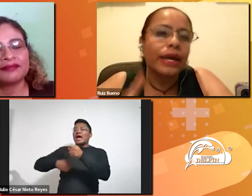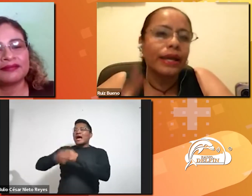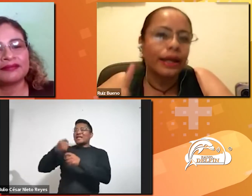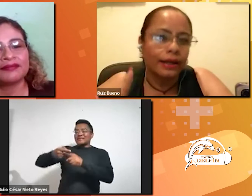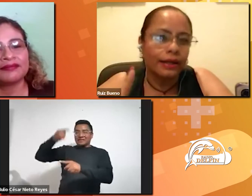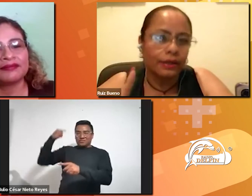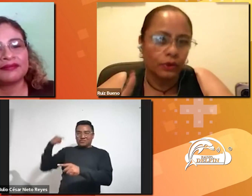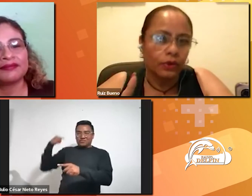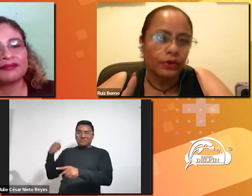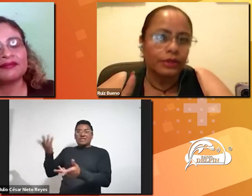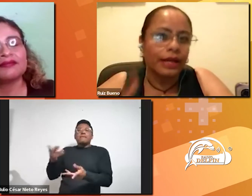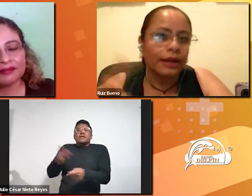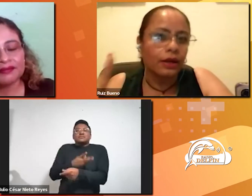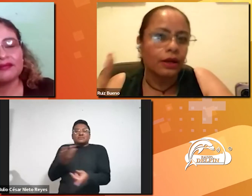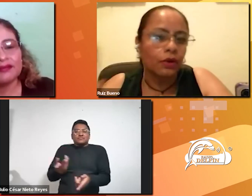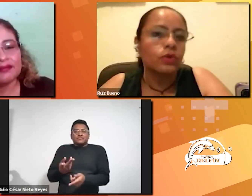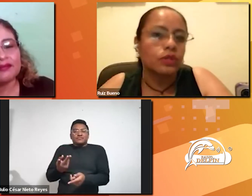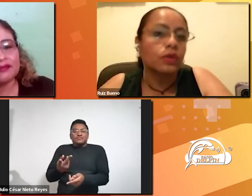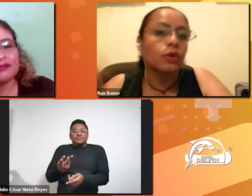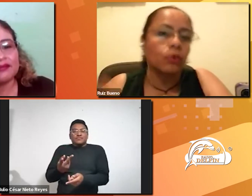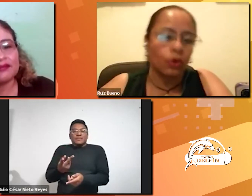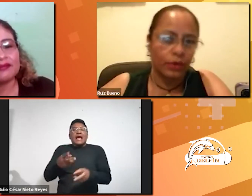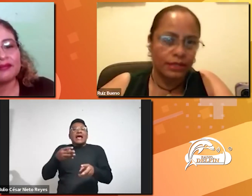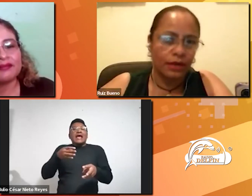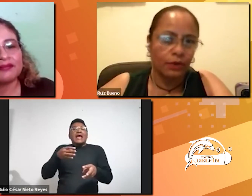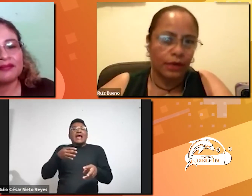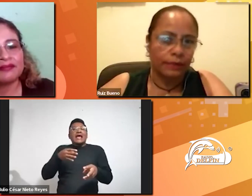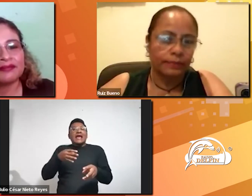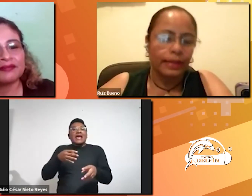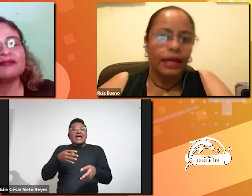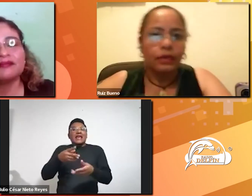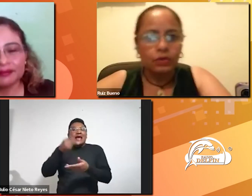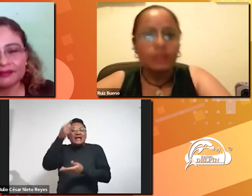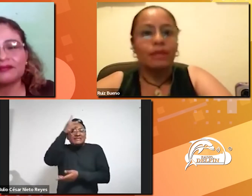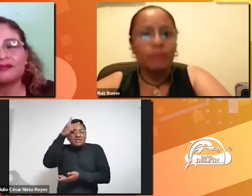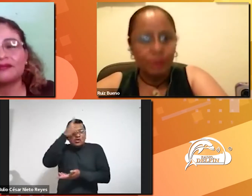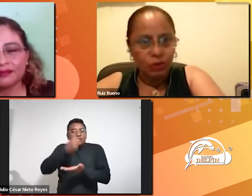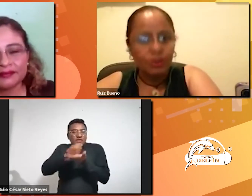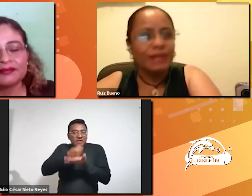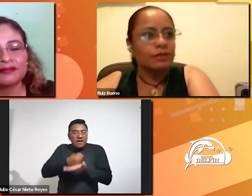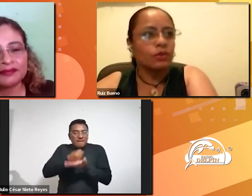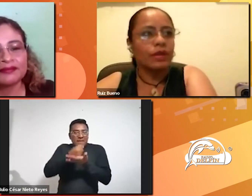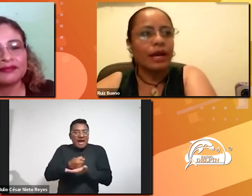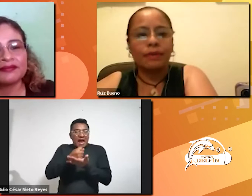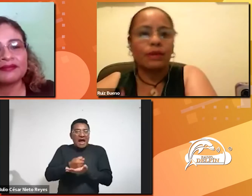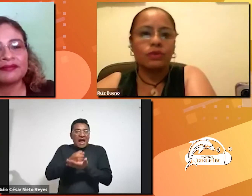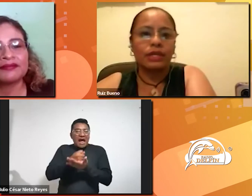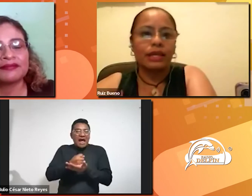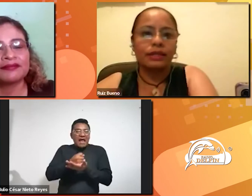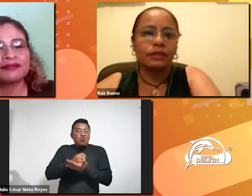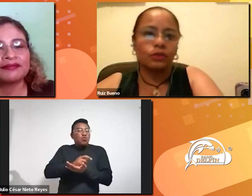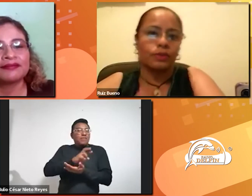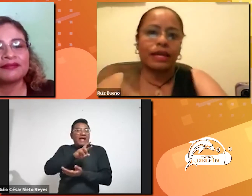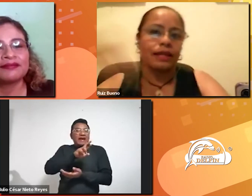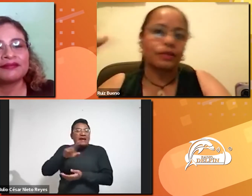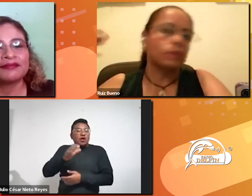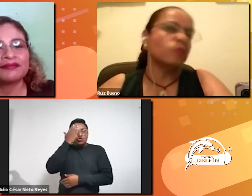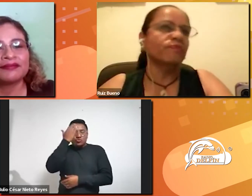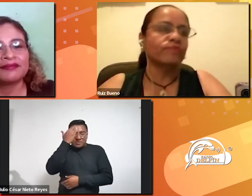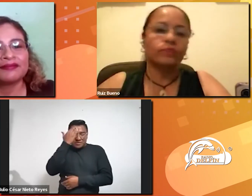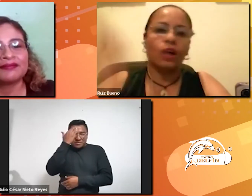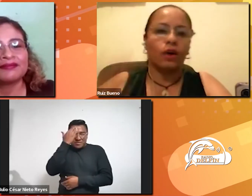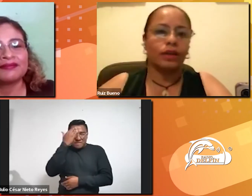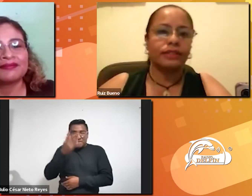no era, ¿no?, tan reconocido como lo es ahora. Entonces, a mí me tocó en la historia que varios psiquiatras nos veían así